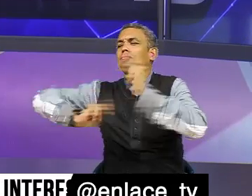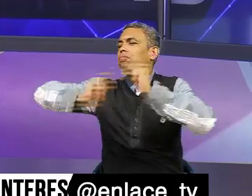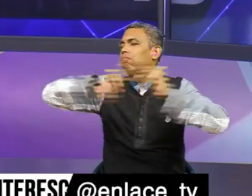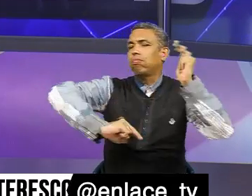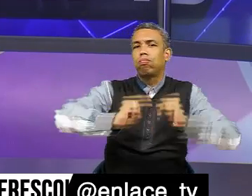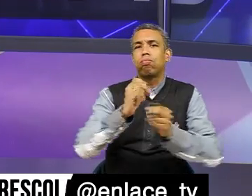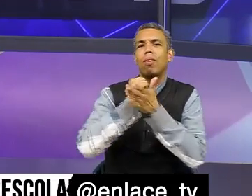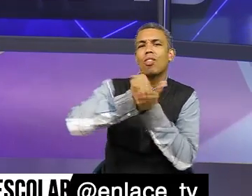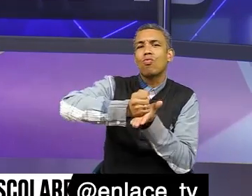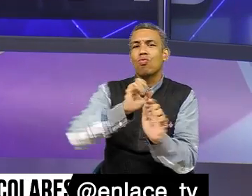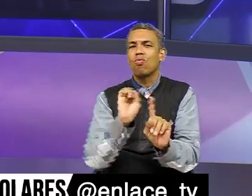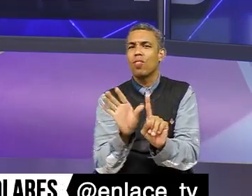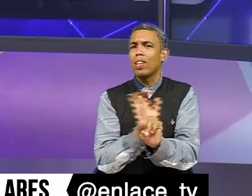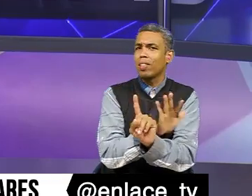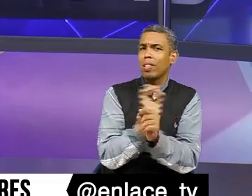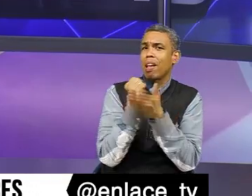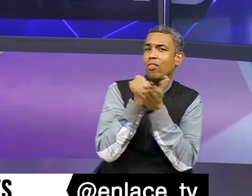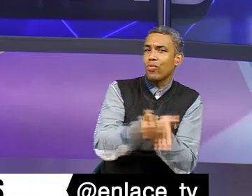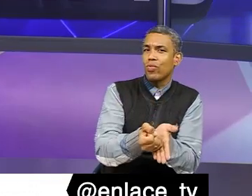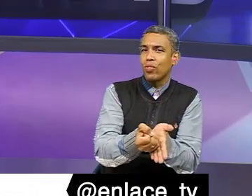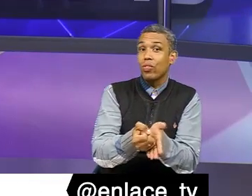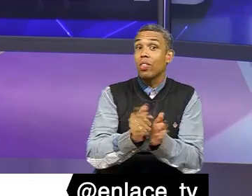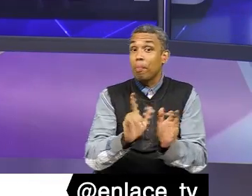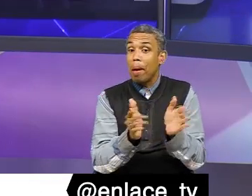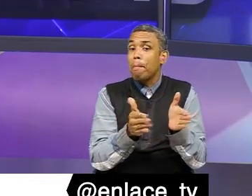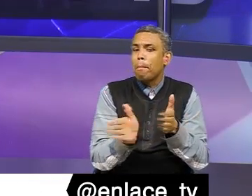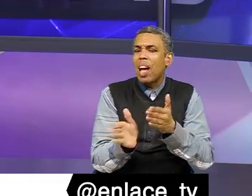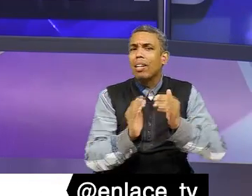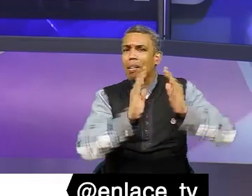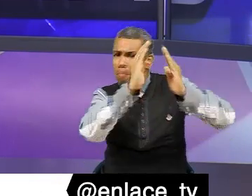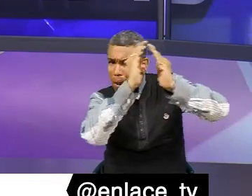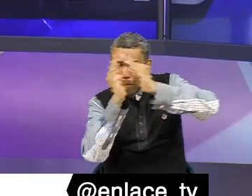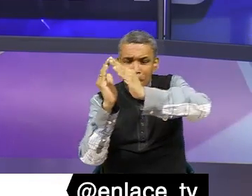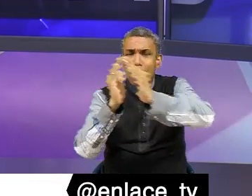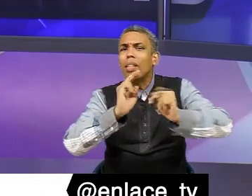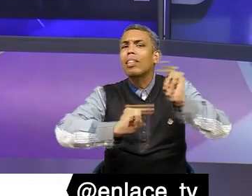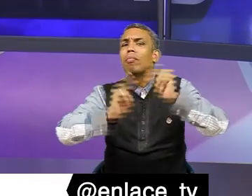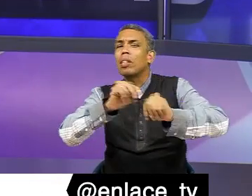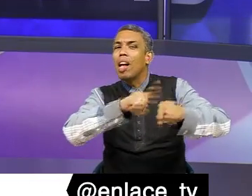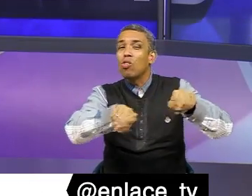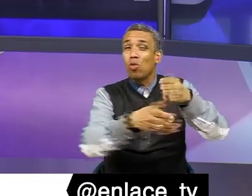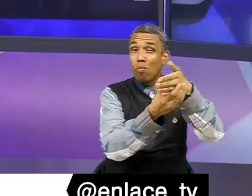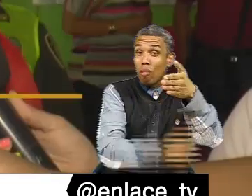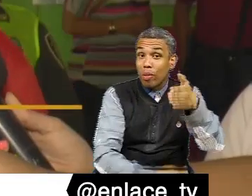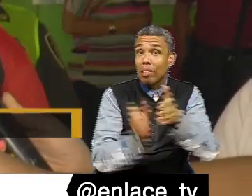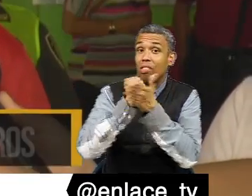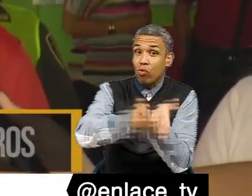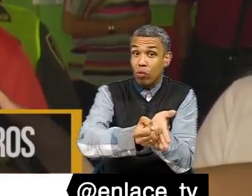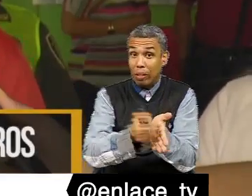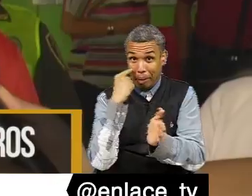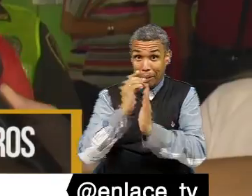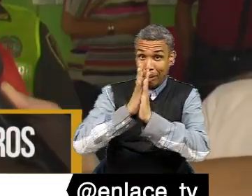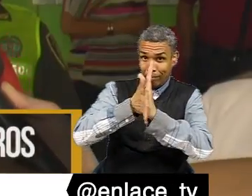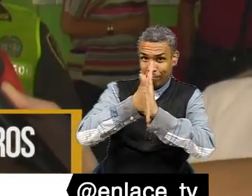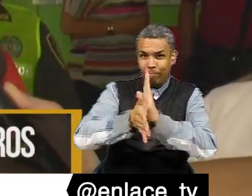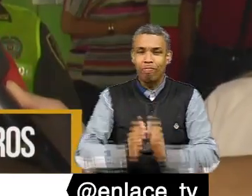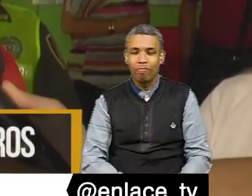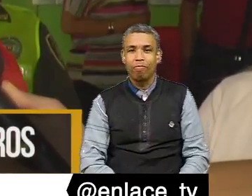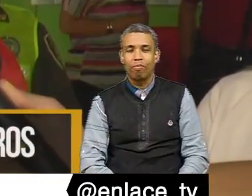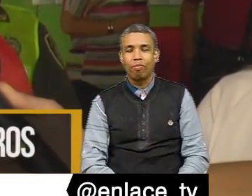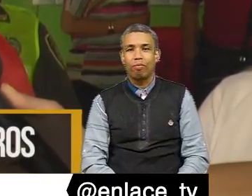El Llanito. Además, habló de planes de vivienda para los llaniteros. Eso, le hice un llamado hoy